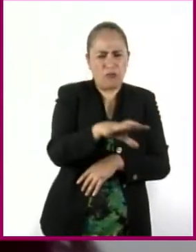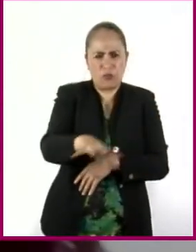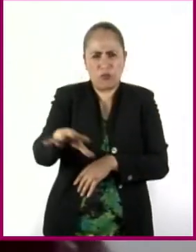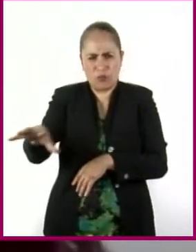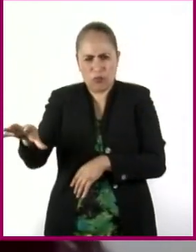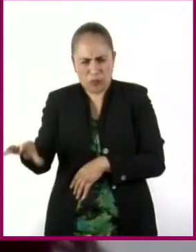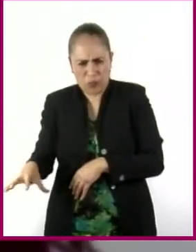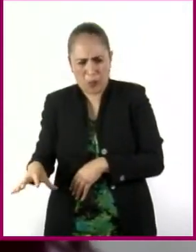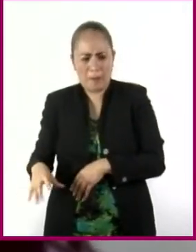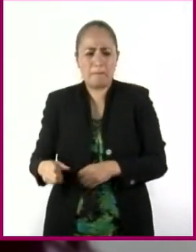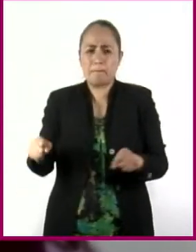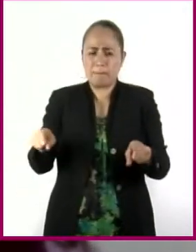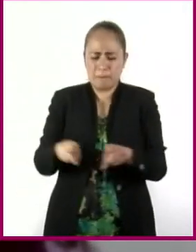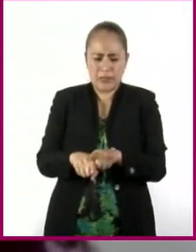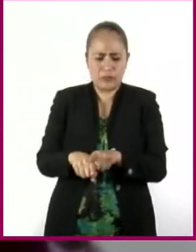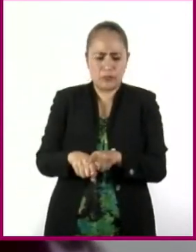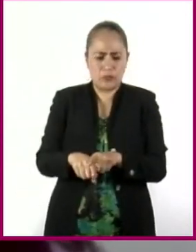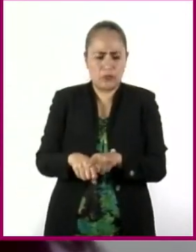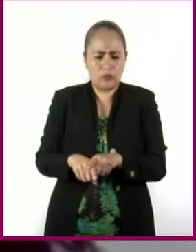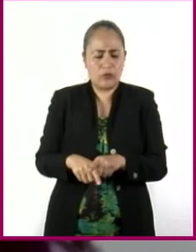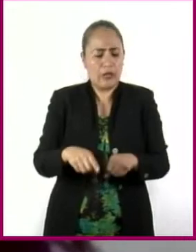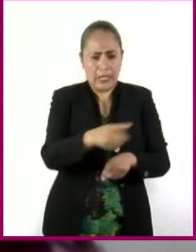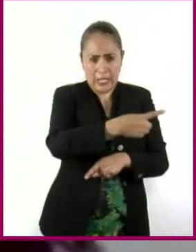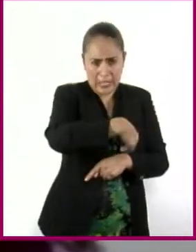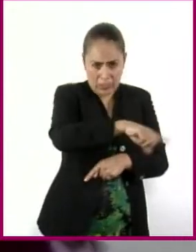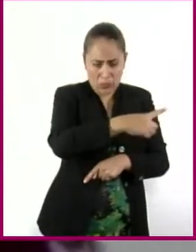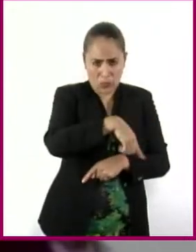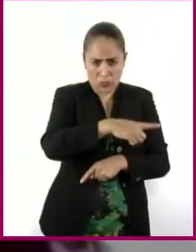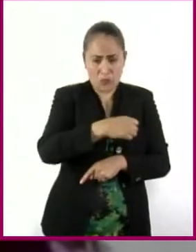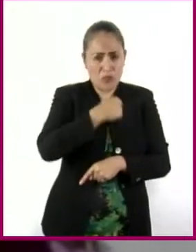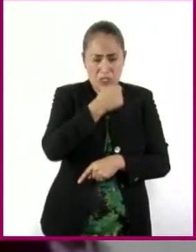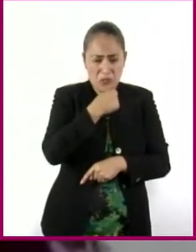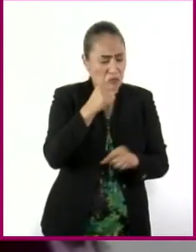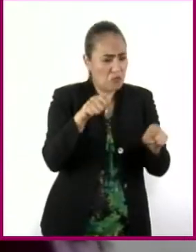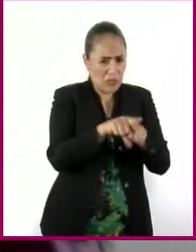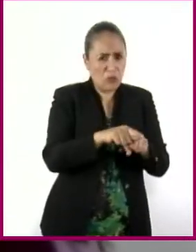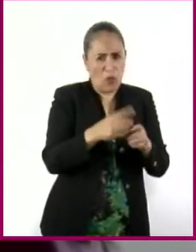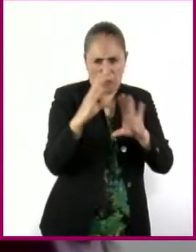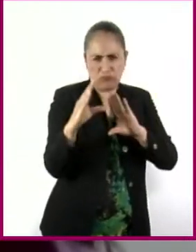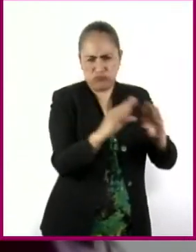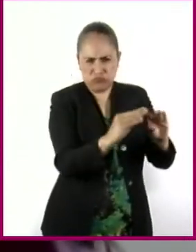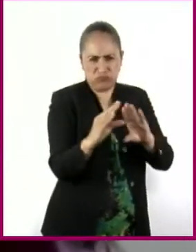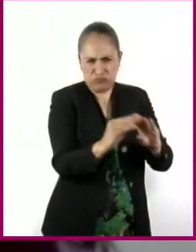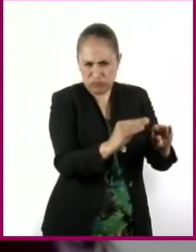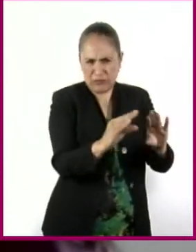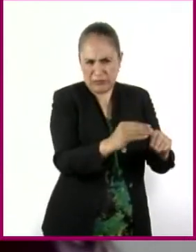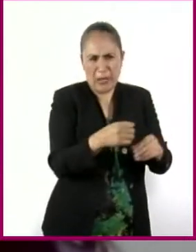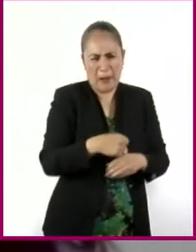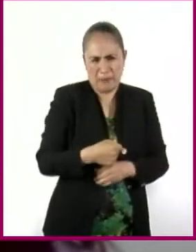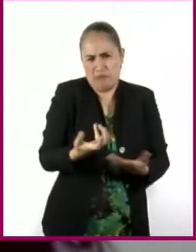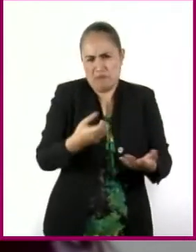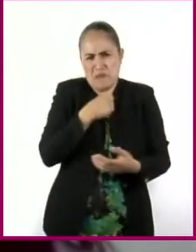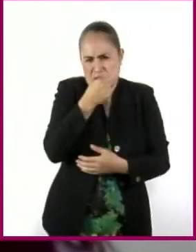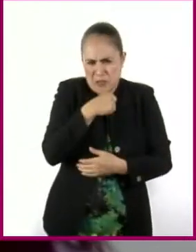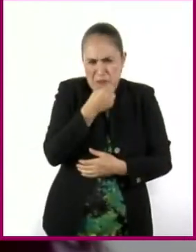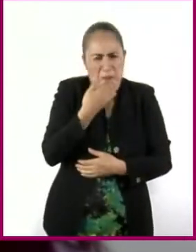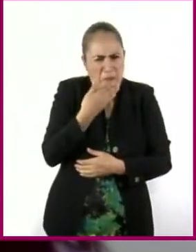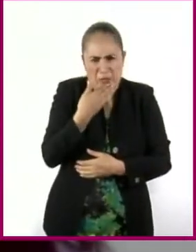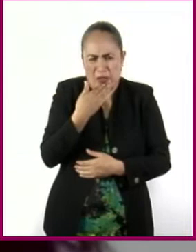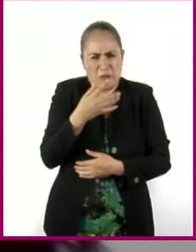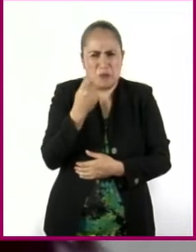edad, incluso dentro de los mismos grupos de población mayor. En el Estado me parece